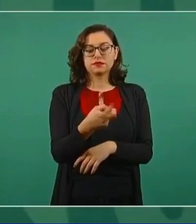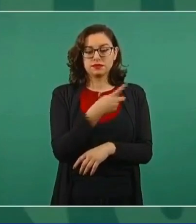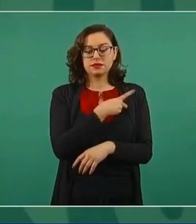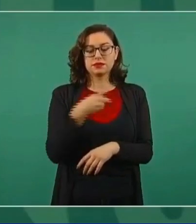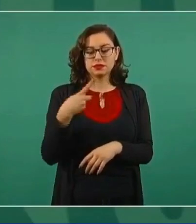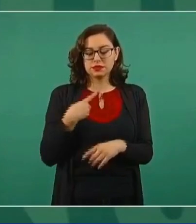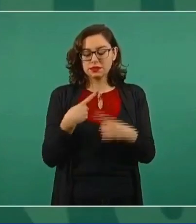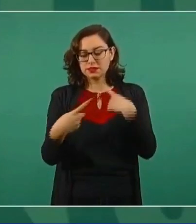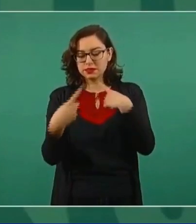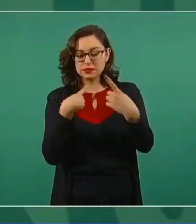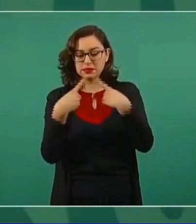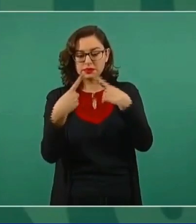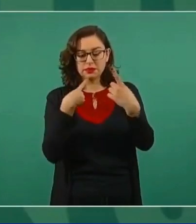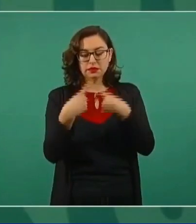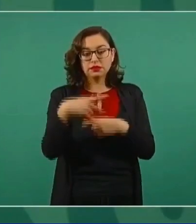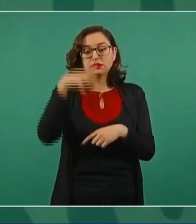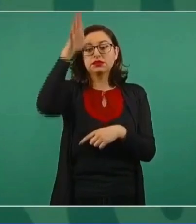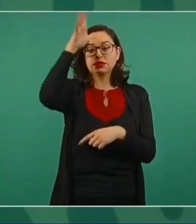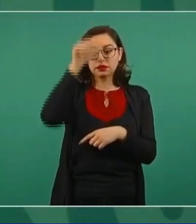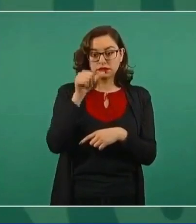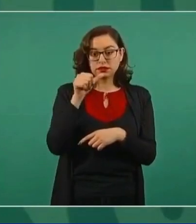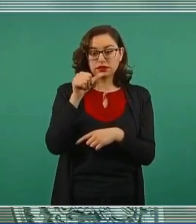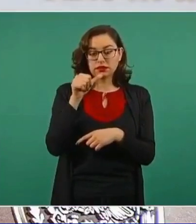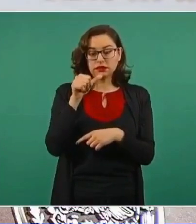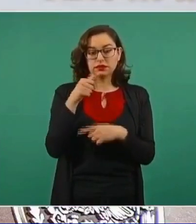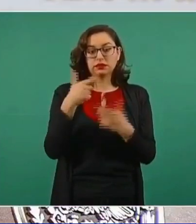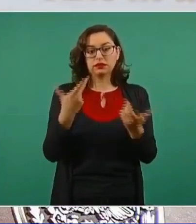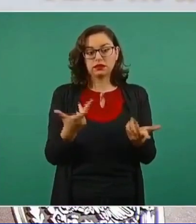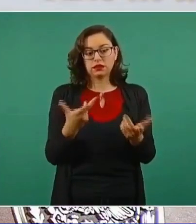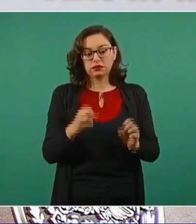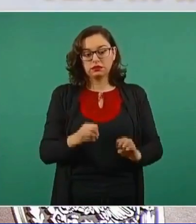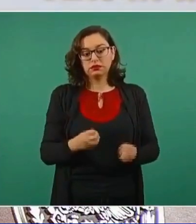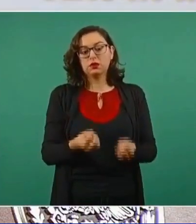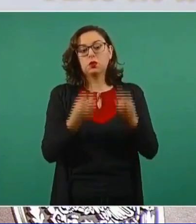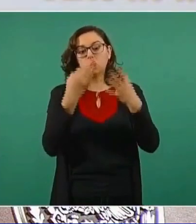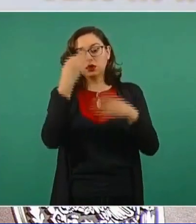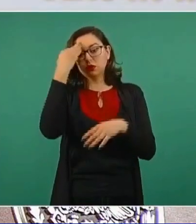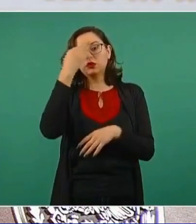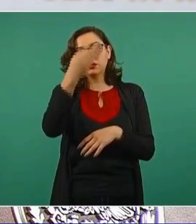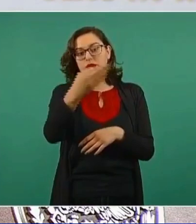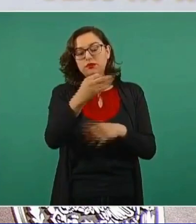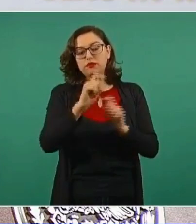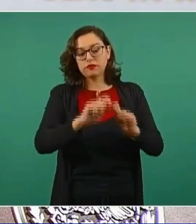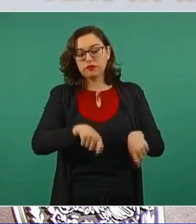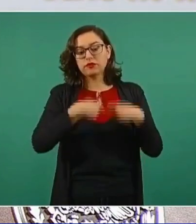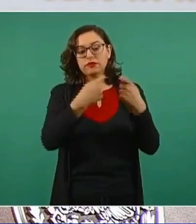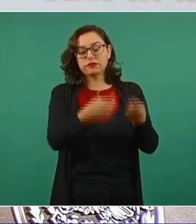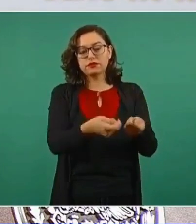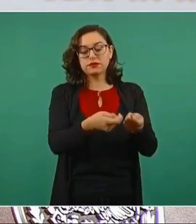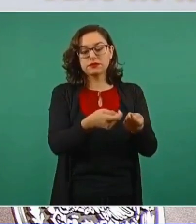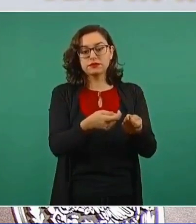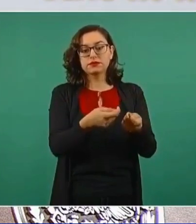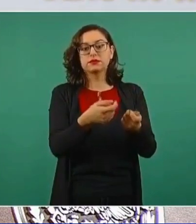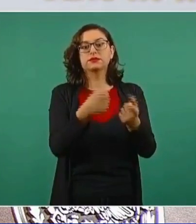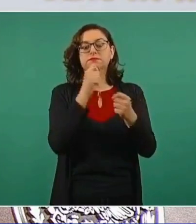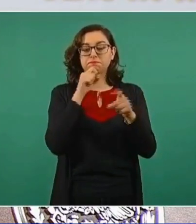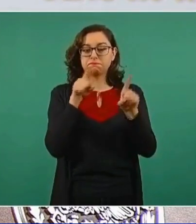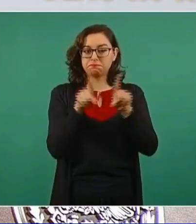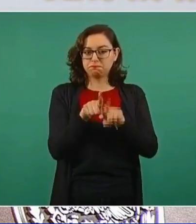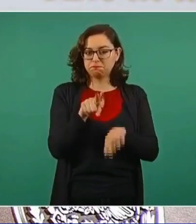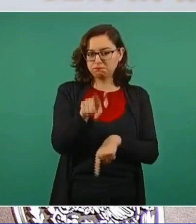llegar a un acuerdo para ver los años de concesión y lo que tú planteas,